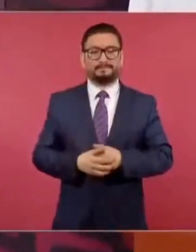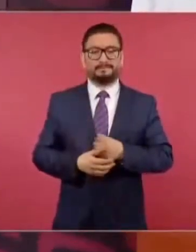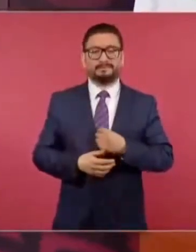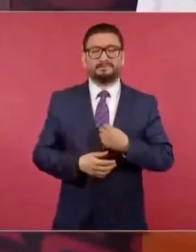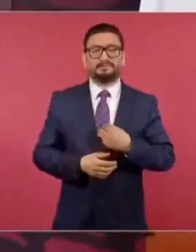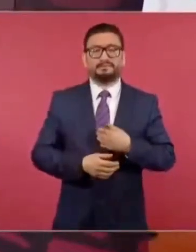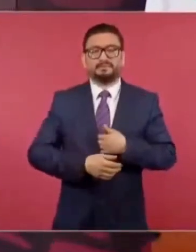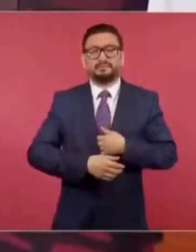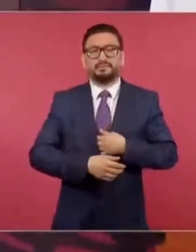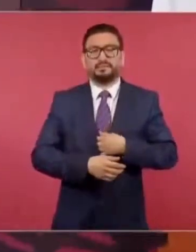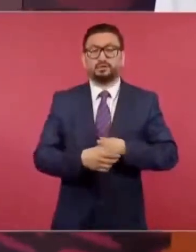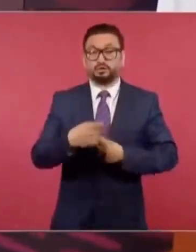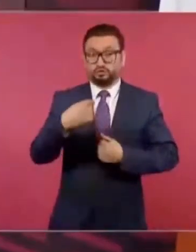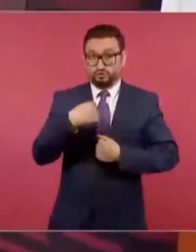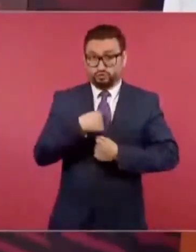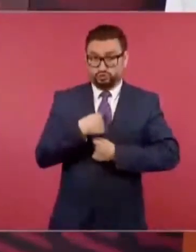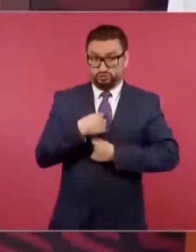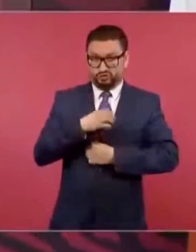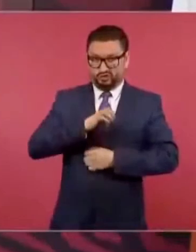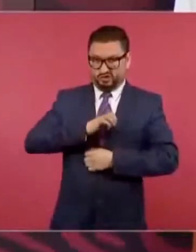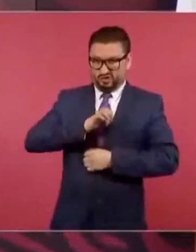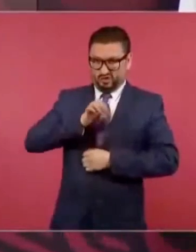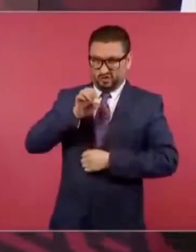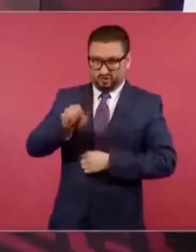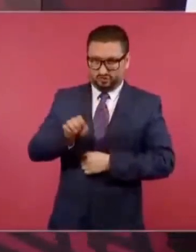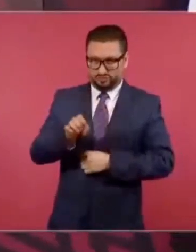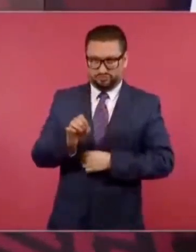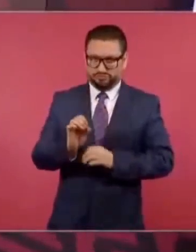yo no odio, pero no olvido.